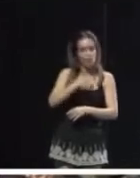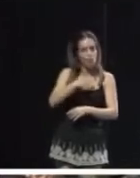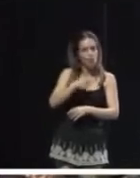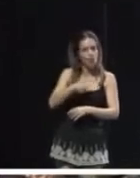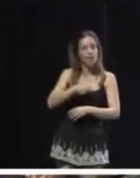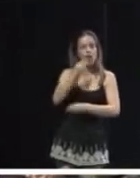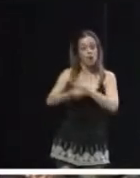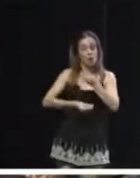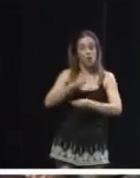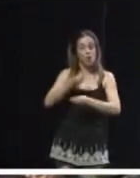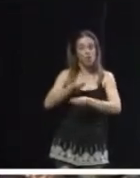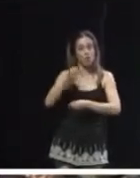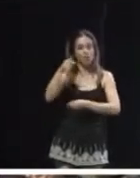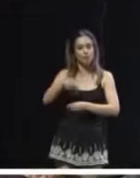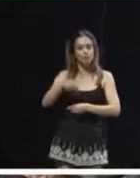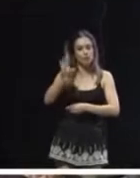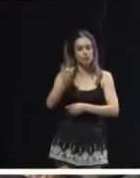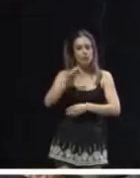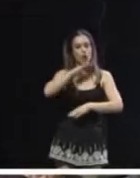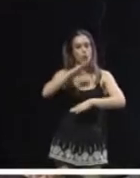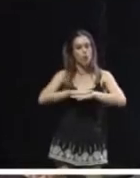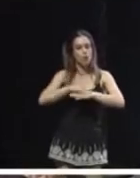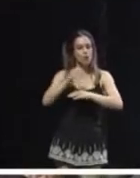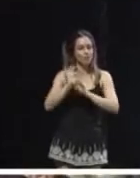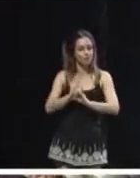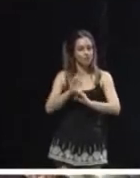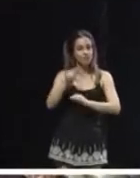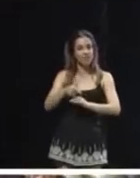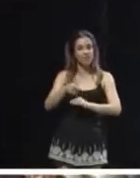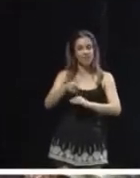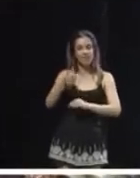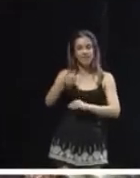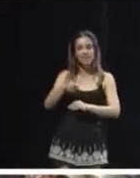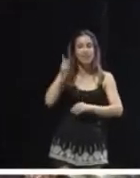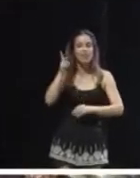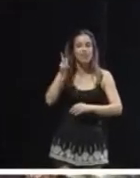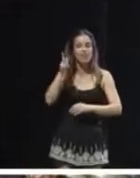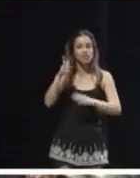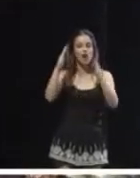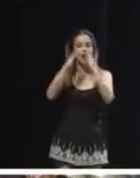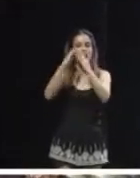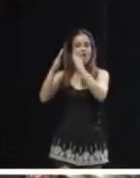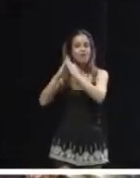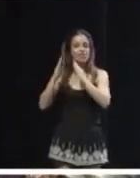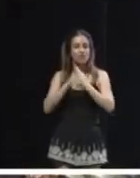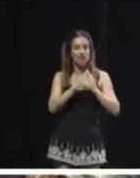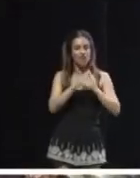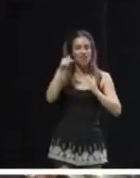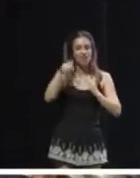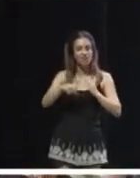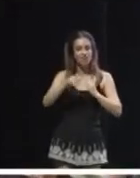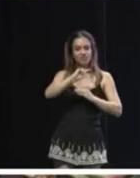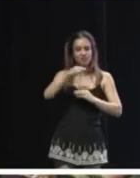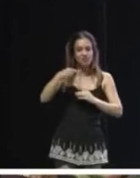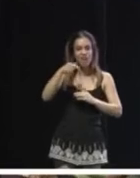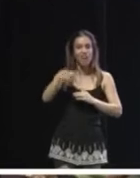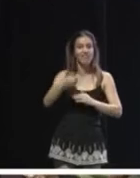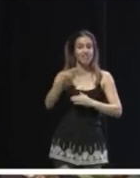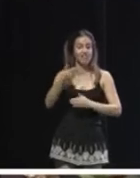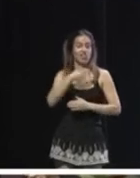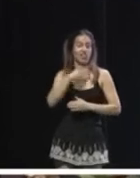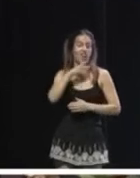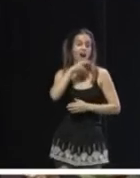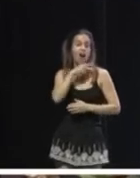algo fundamental. Y es que en esa garantía del derecho a la vivienda de las que nos habló mi querida Isabel,